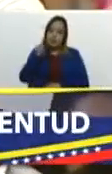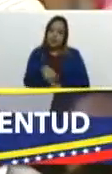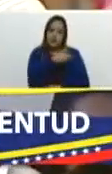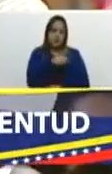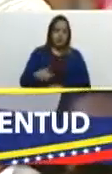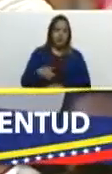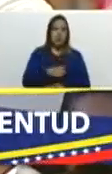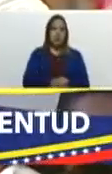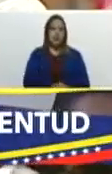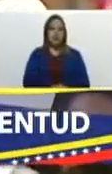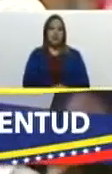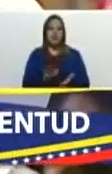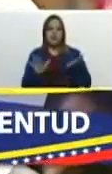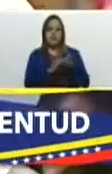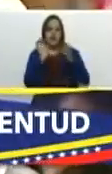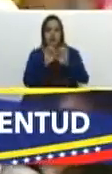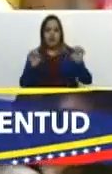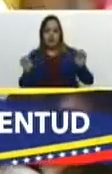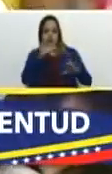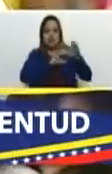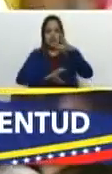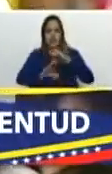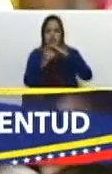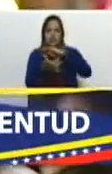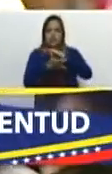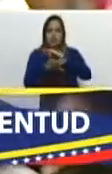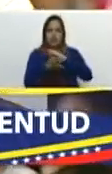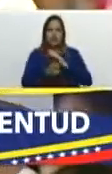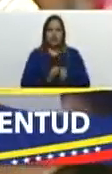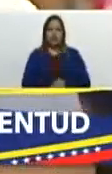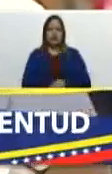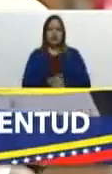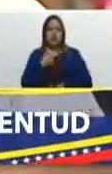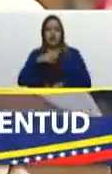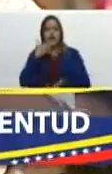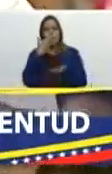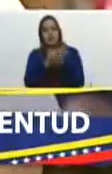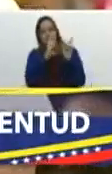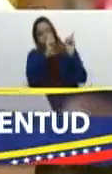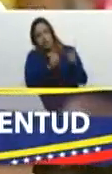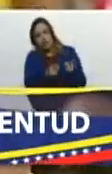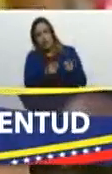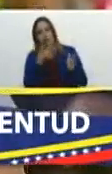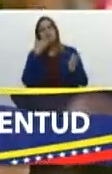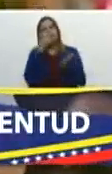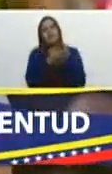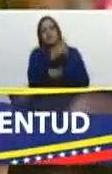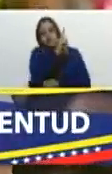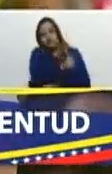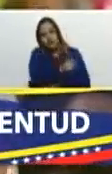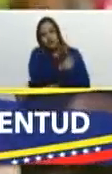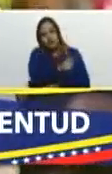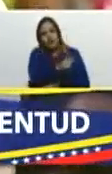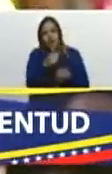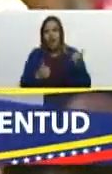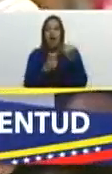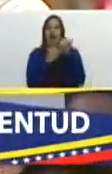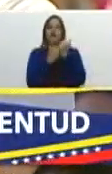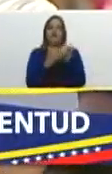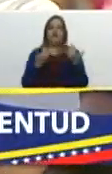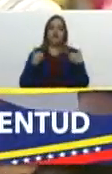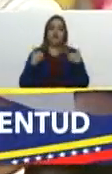en el marco de la educación, ciencia y tecnología, le pedimos a usted, le solicitamos a usted que nos apoye y nos